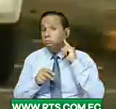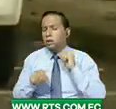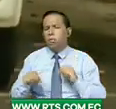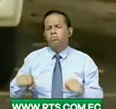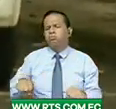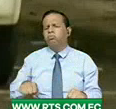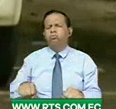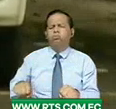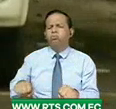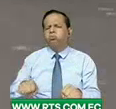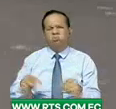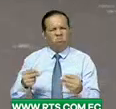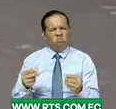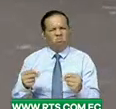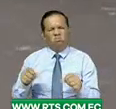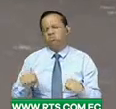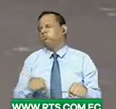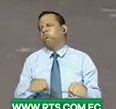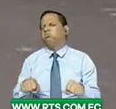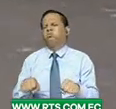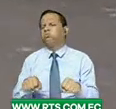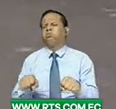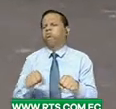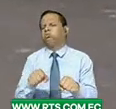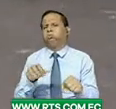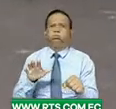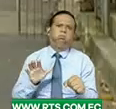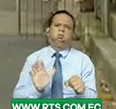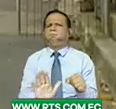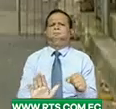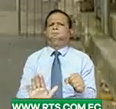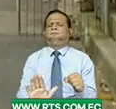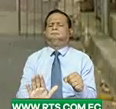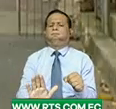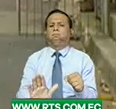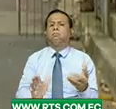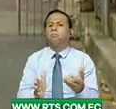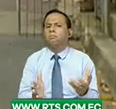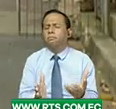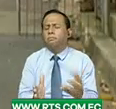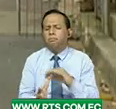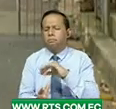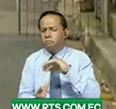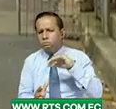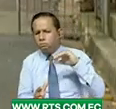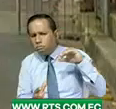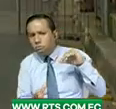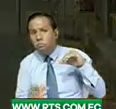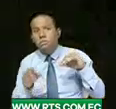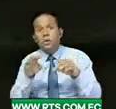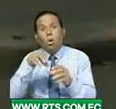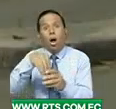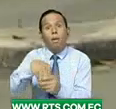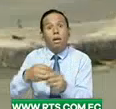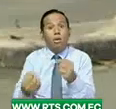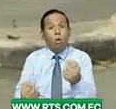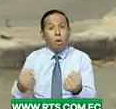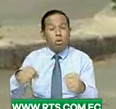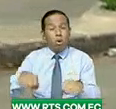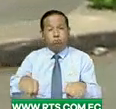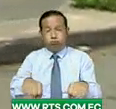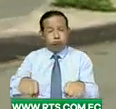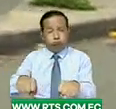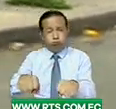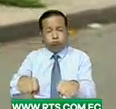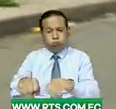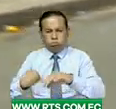tricimoto llegó a gran velocidad y se detuvo casi a raya. En esos instantes se vieron que desde el interior empujaban a